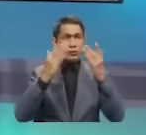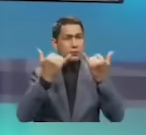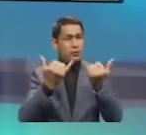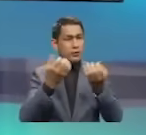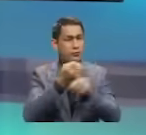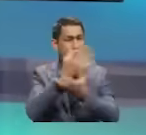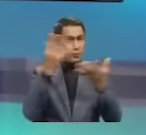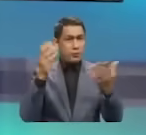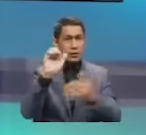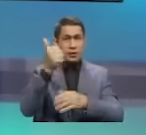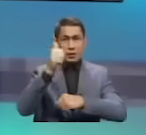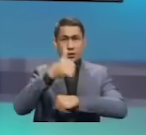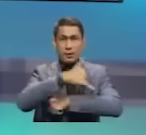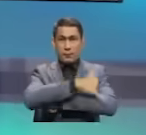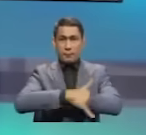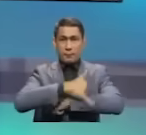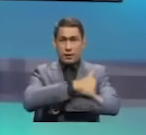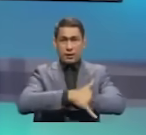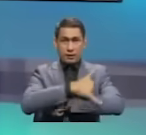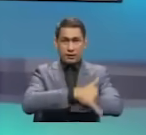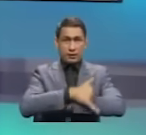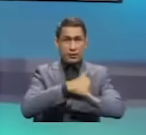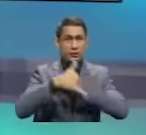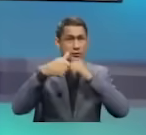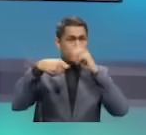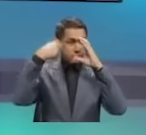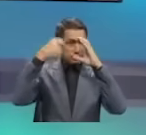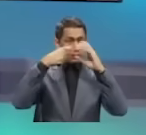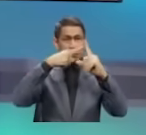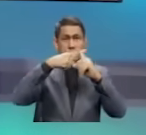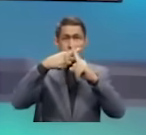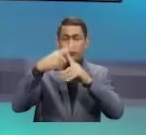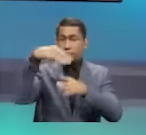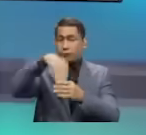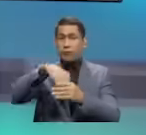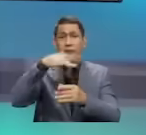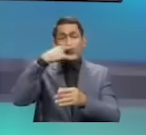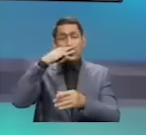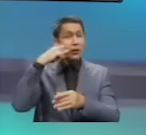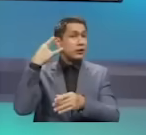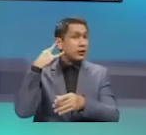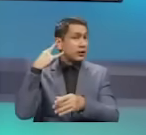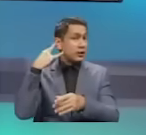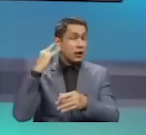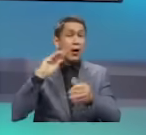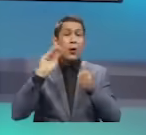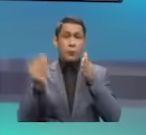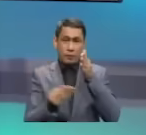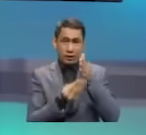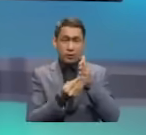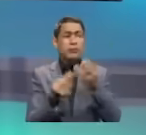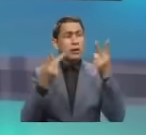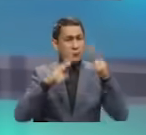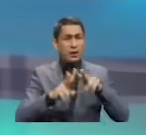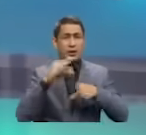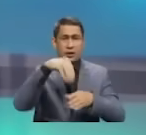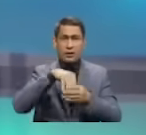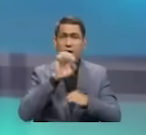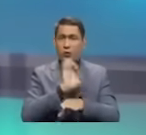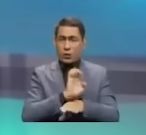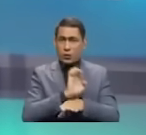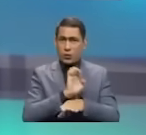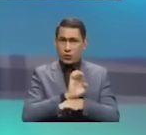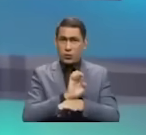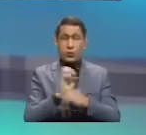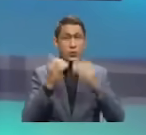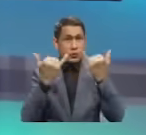también que en 10 países se evidenció que la pornografía infantil se incrementó y también en nuestro país, Ecuador. Fernando Escurra, a esta hora,